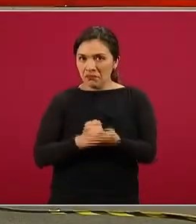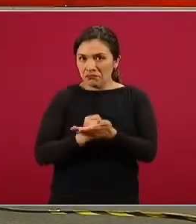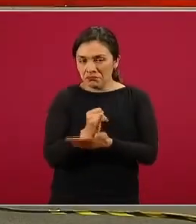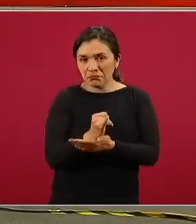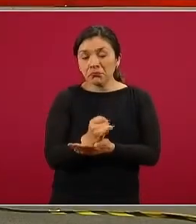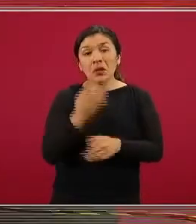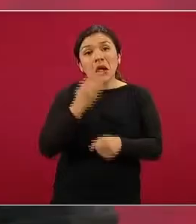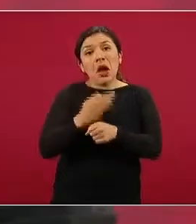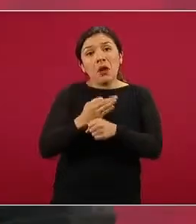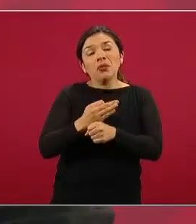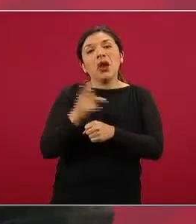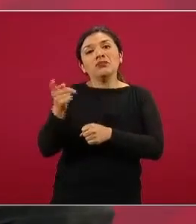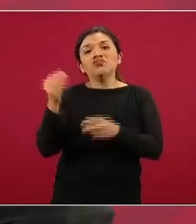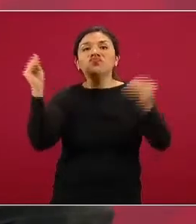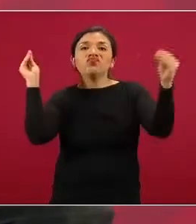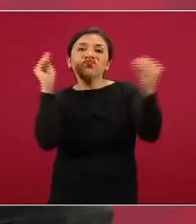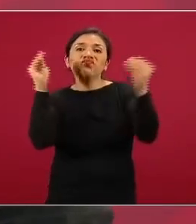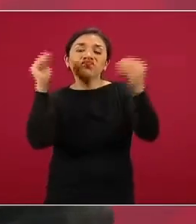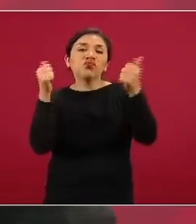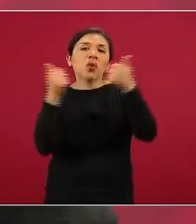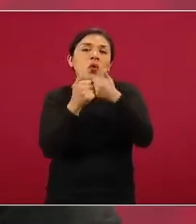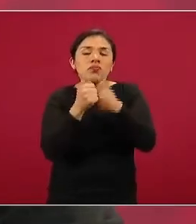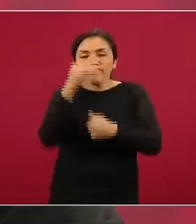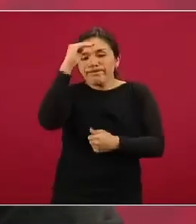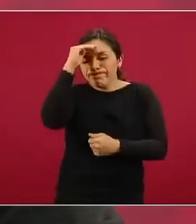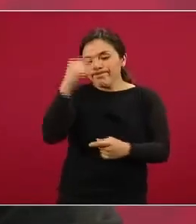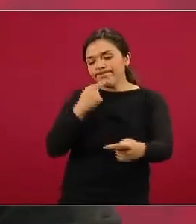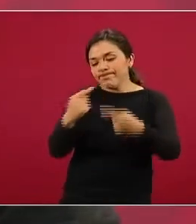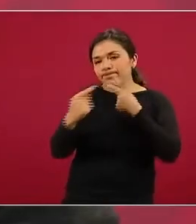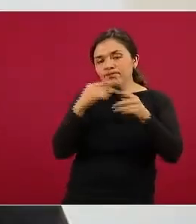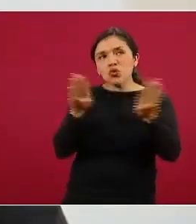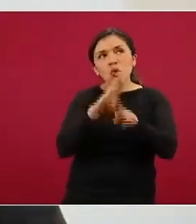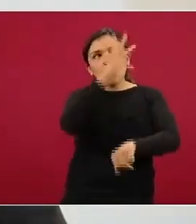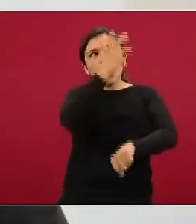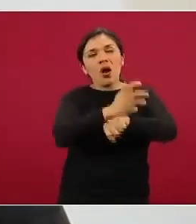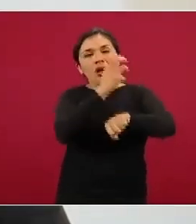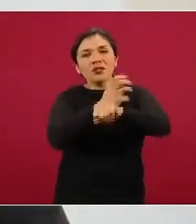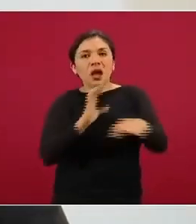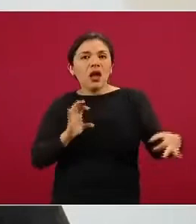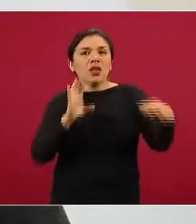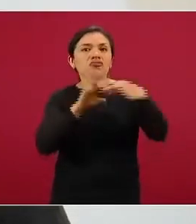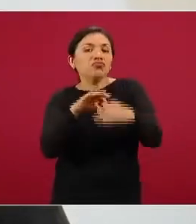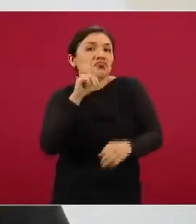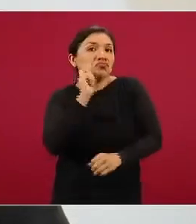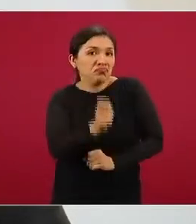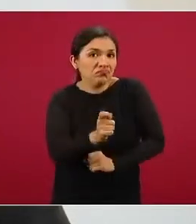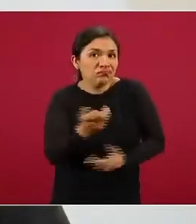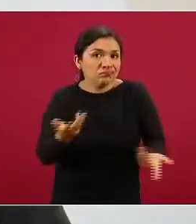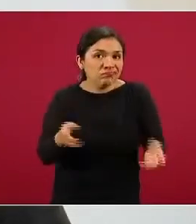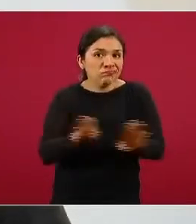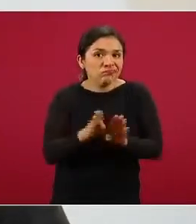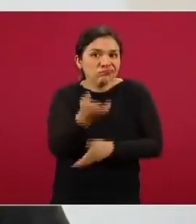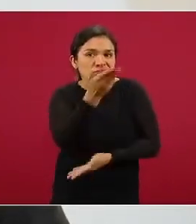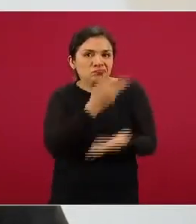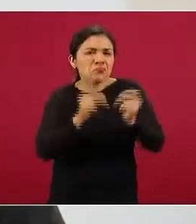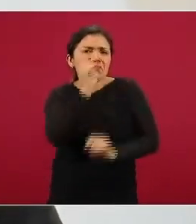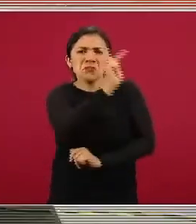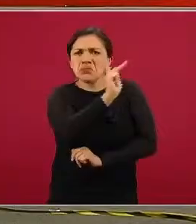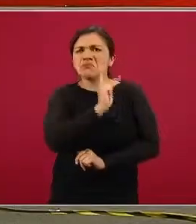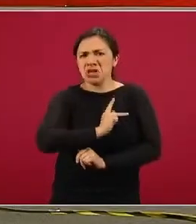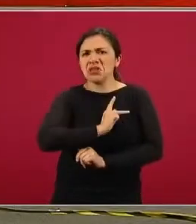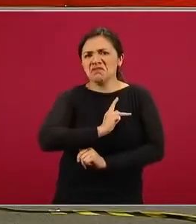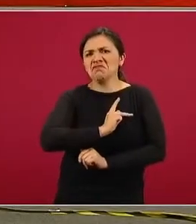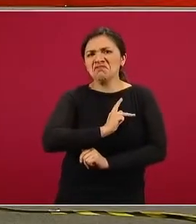lo está homologando con el criterio norteamericano, que prácticamente está similar al